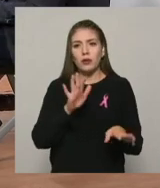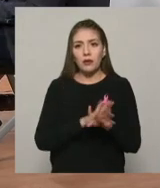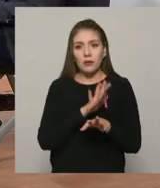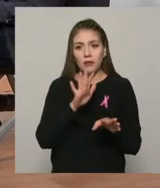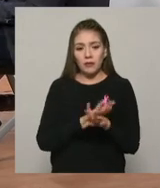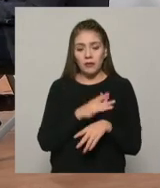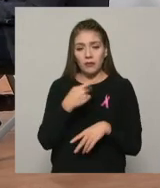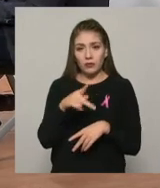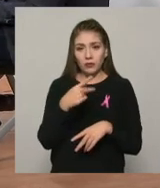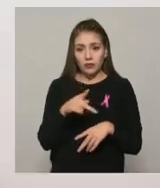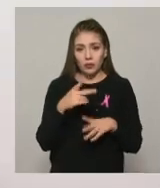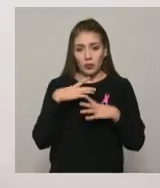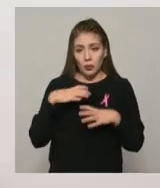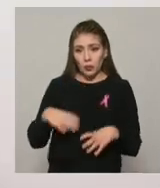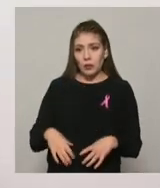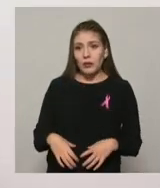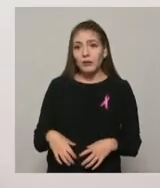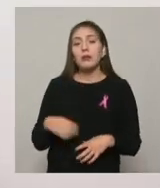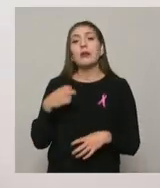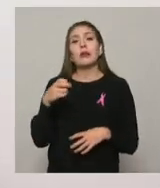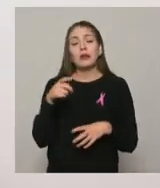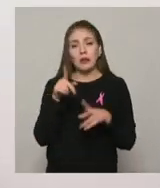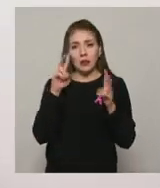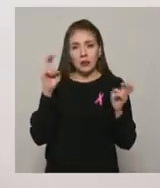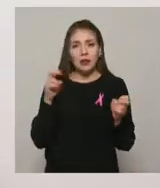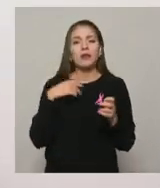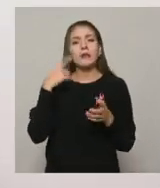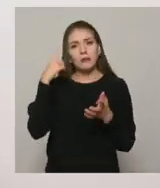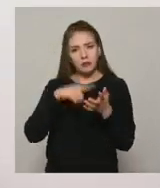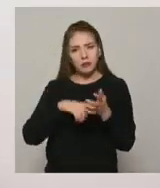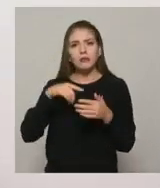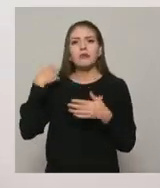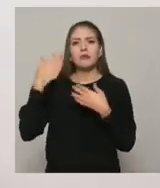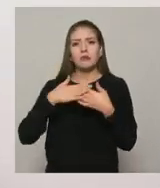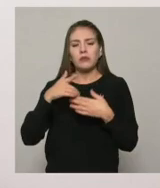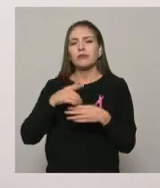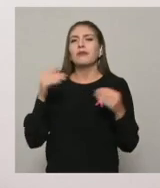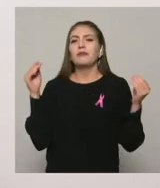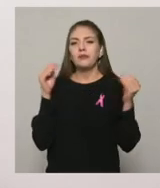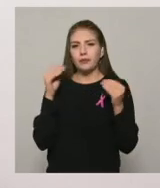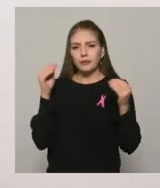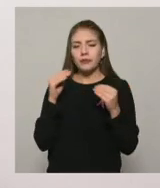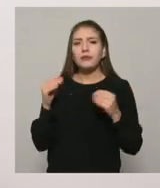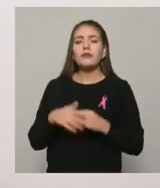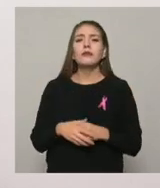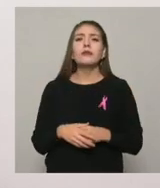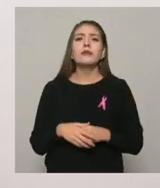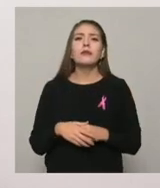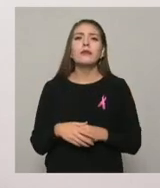Esos temas yo creo que van a estar presentes en el debate público y a nivel de